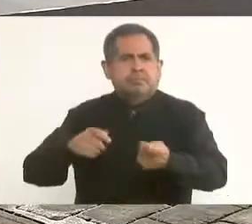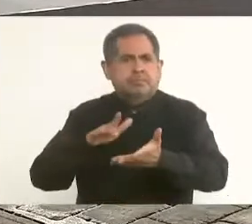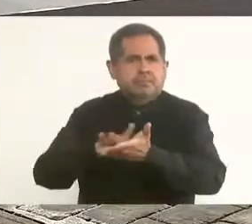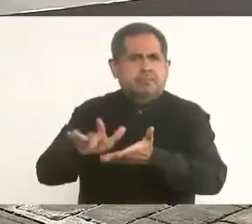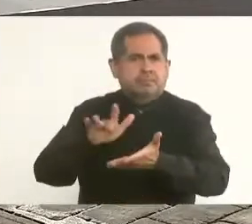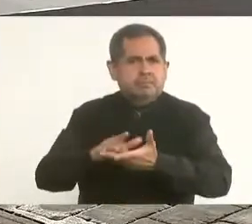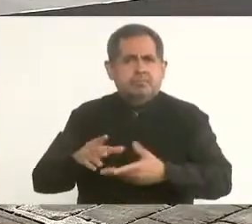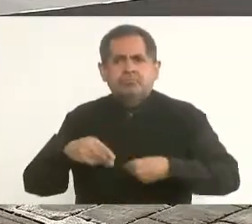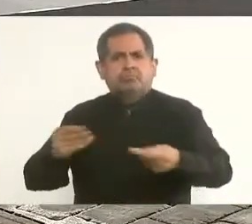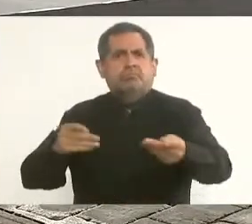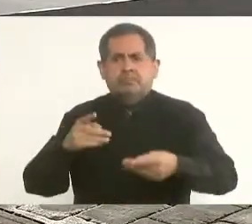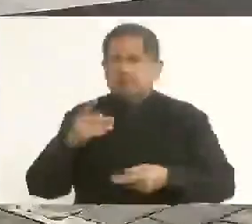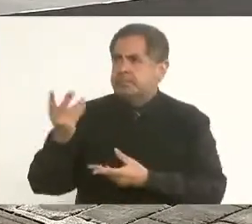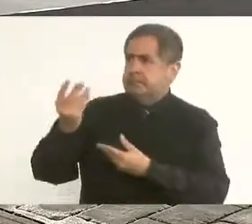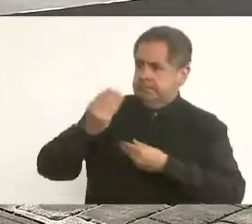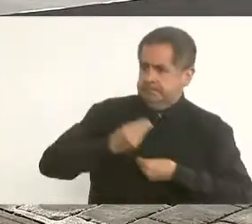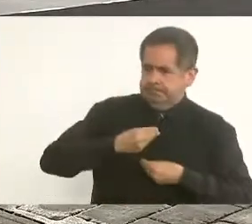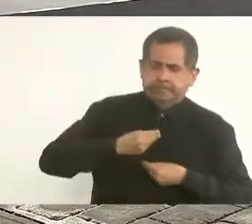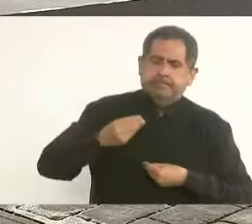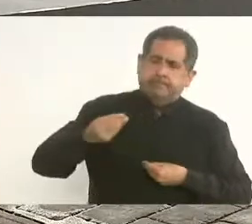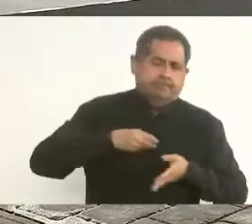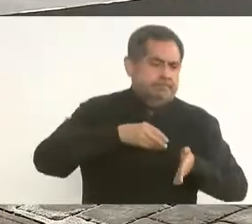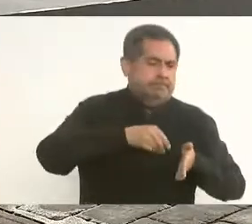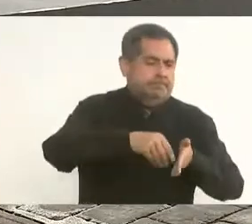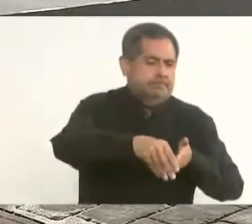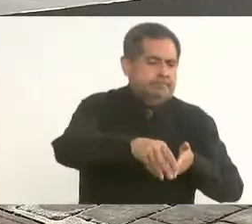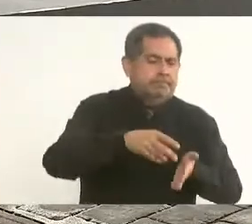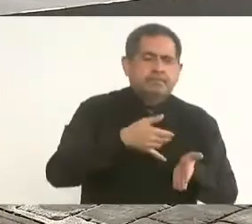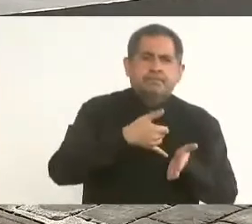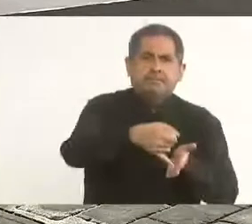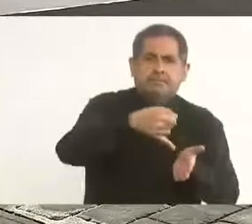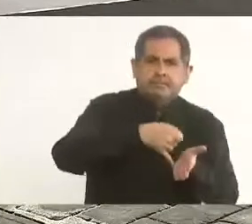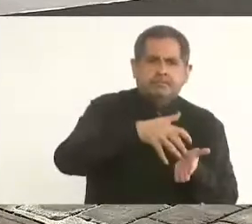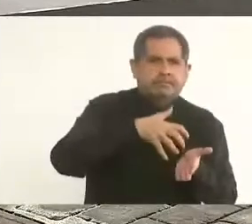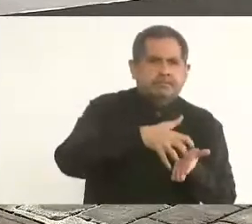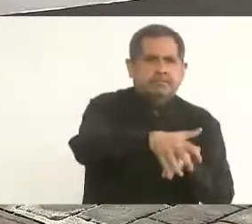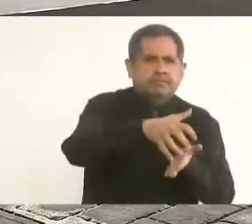que cultiven sus parcelas, sean